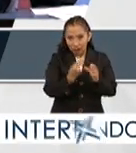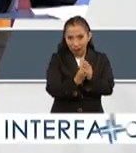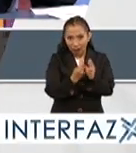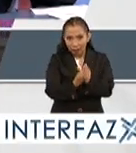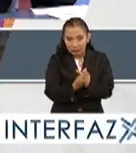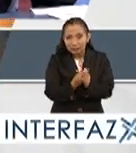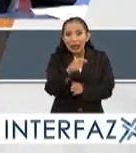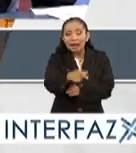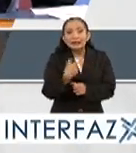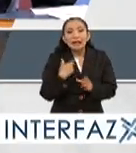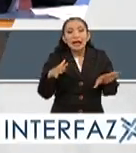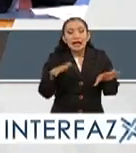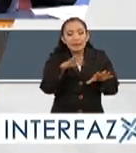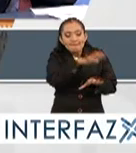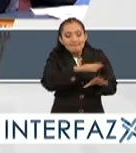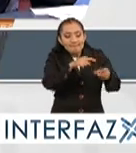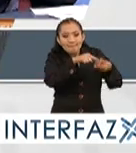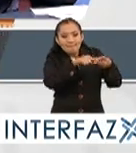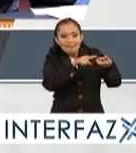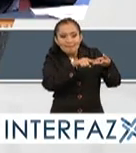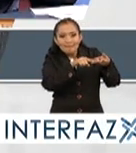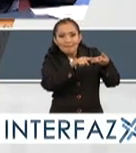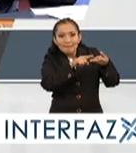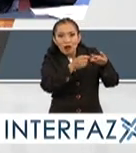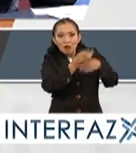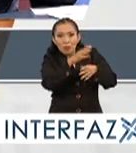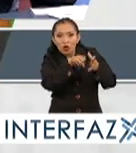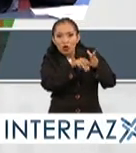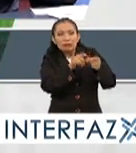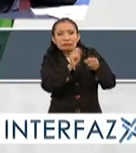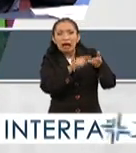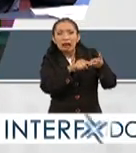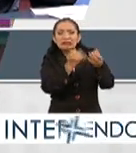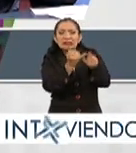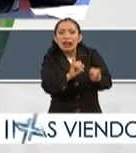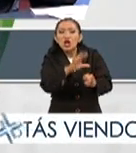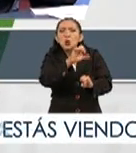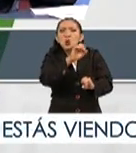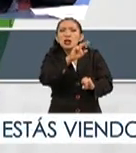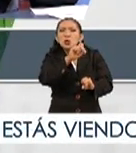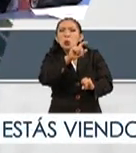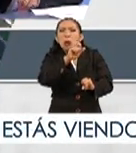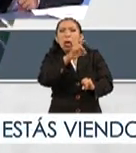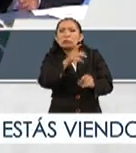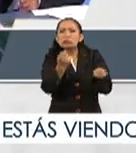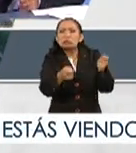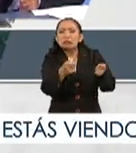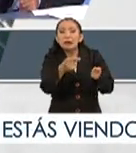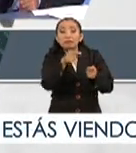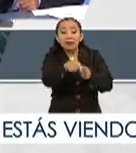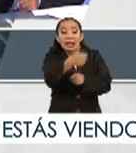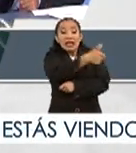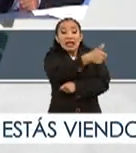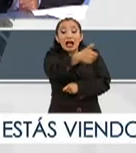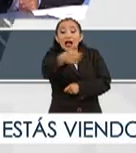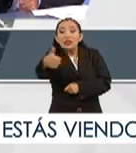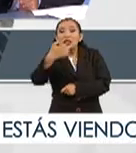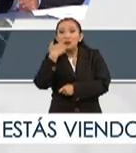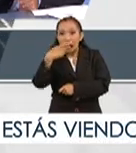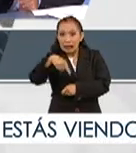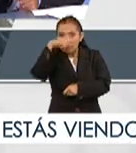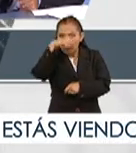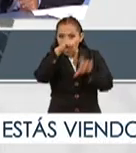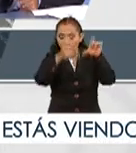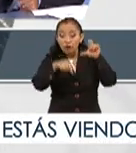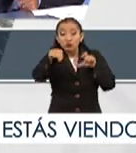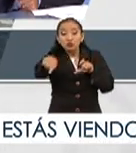escolar este campo, este pilar del nuevo currículo. ¿Qué significa autonomía curricular? Significa que cada escuela en el